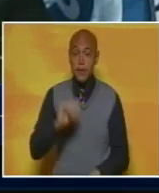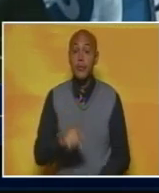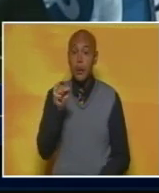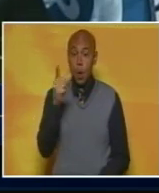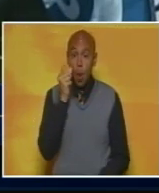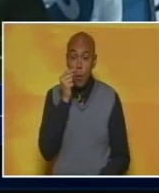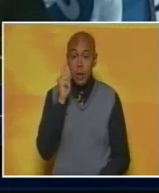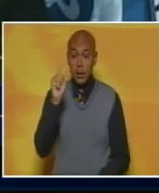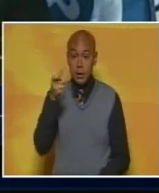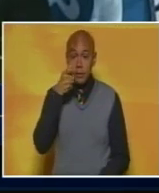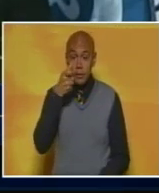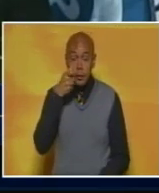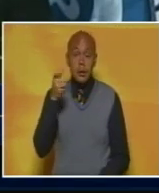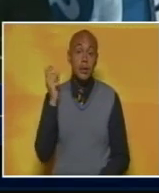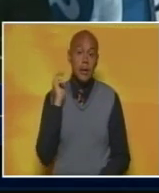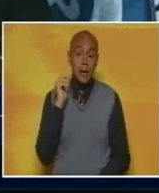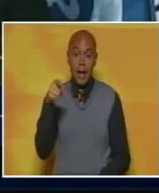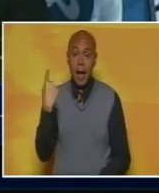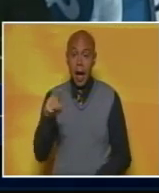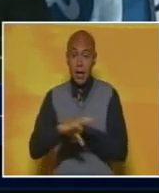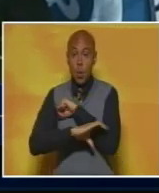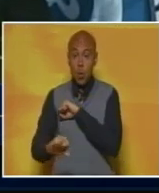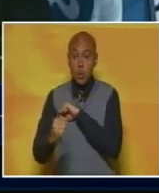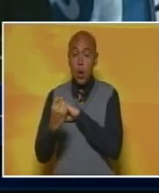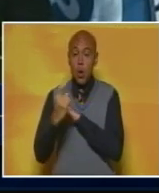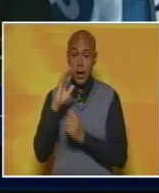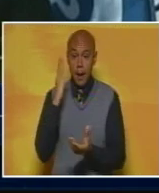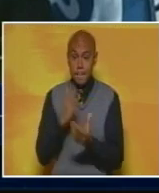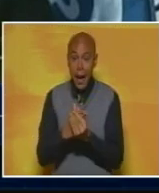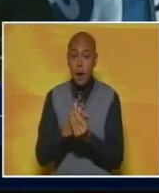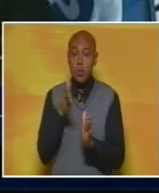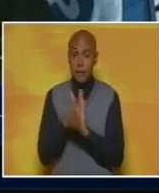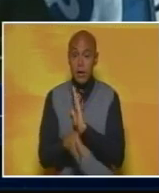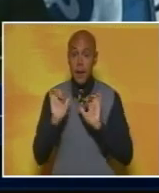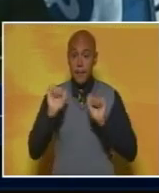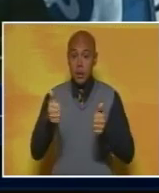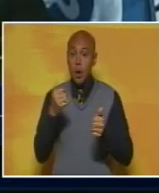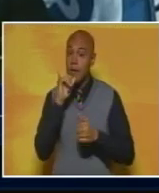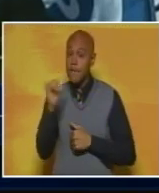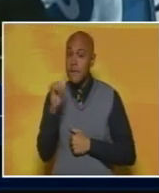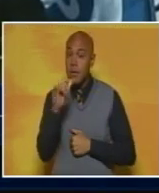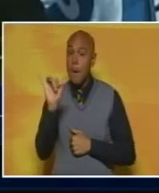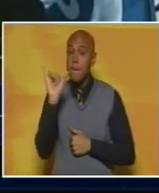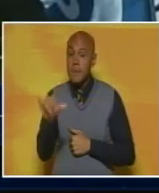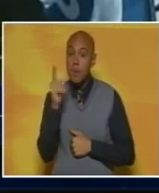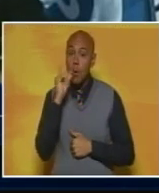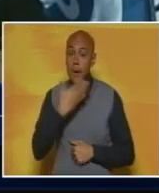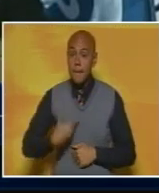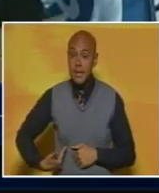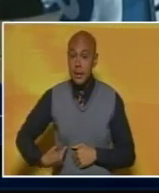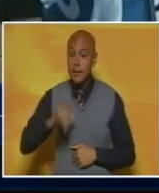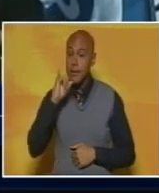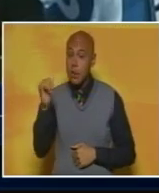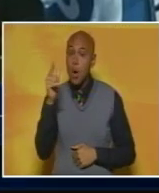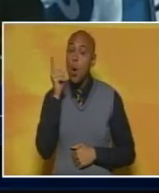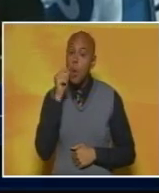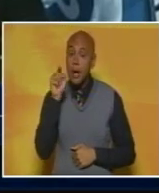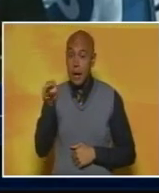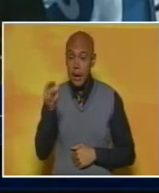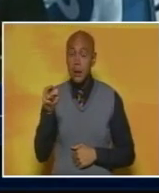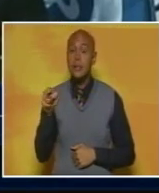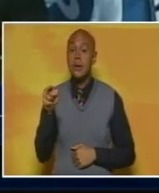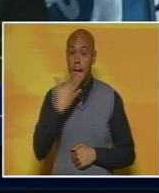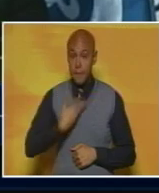titular del Ministerio Público que la trama de corrupción en el Banco Central de Venezuela se inició por la denuncia del propio presidente del organismo, Calixto Ortega